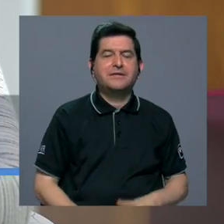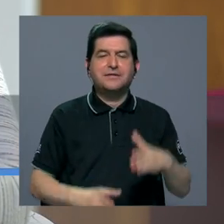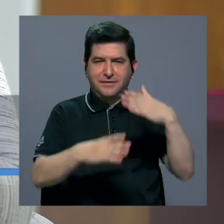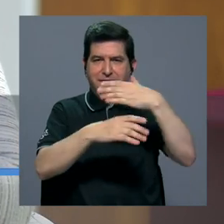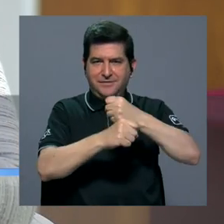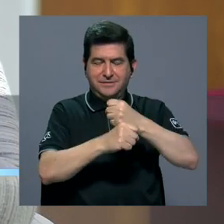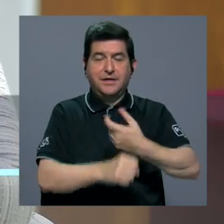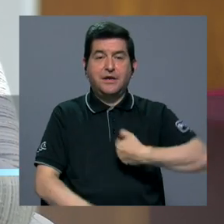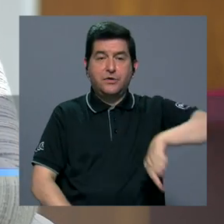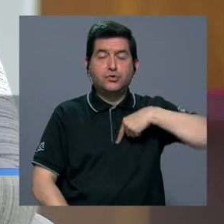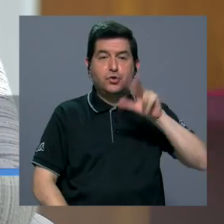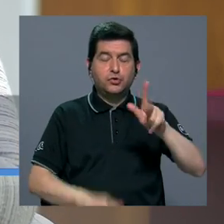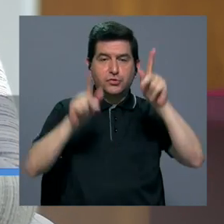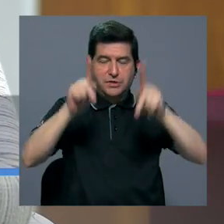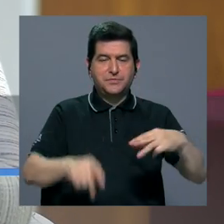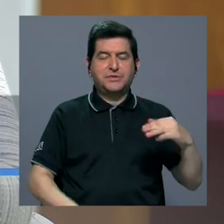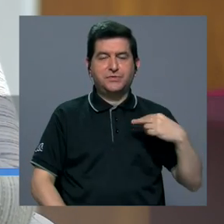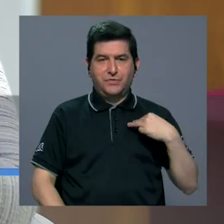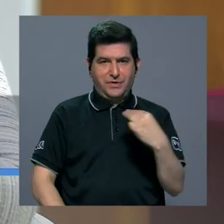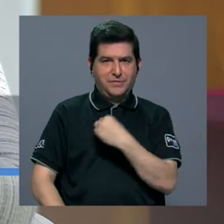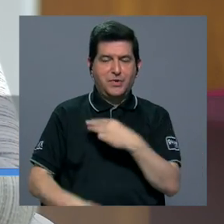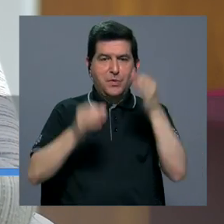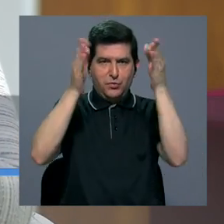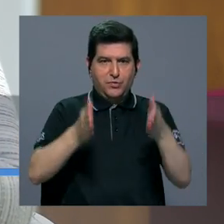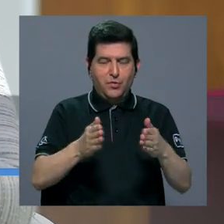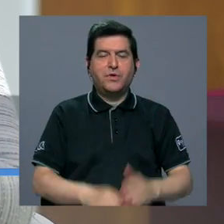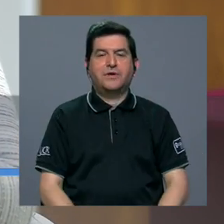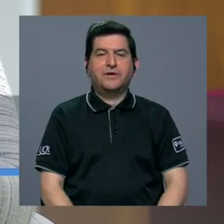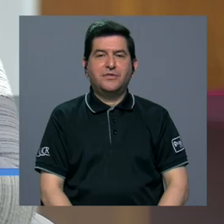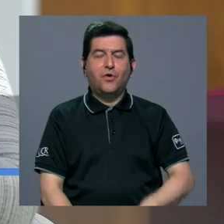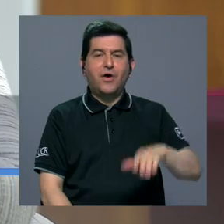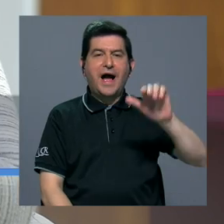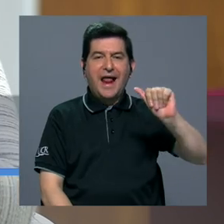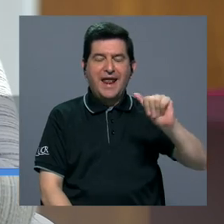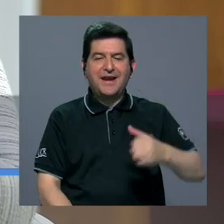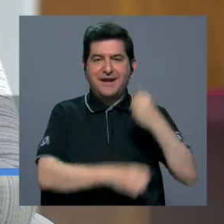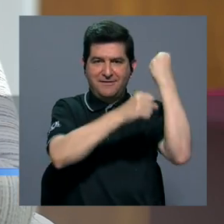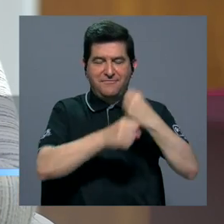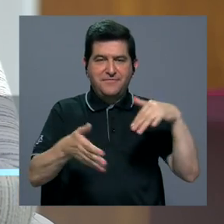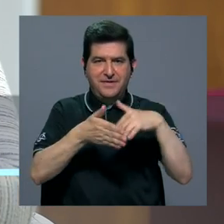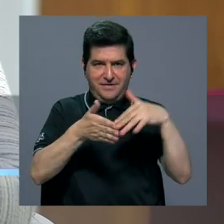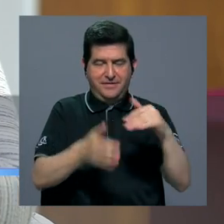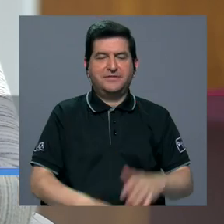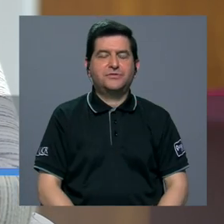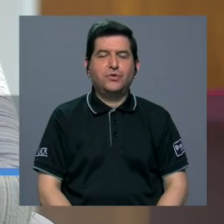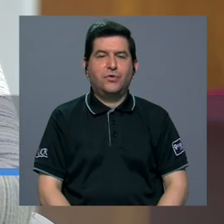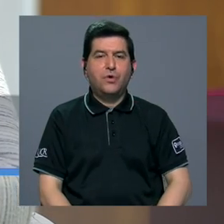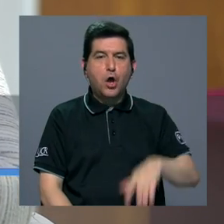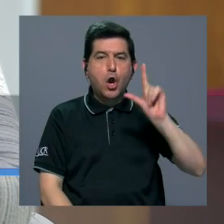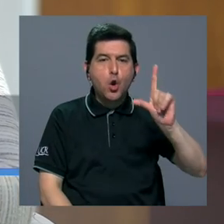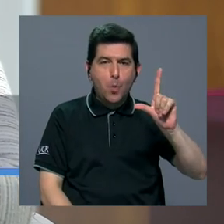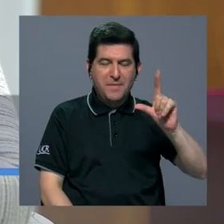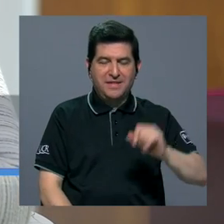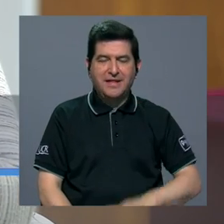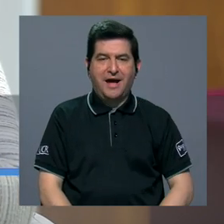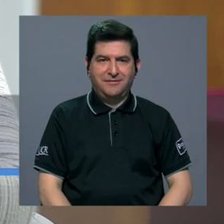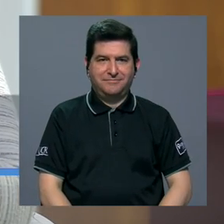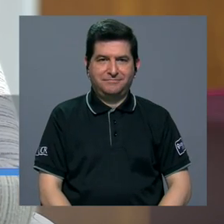realizarla y somos 3 personas del jurado evaluador, Alana de la Federación de Estudiantes y